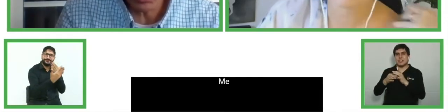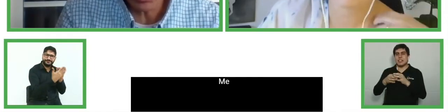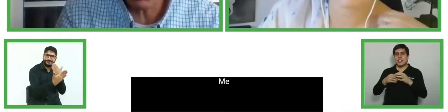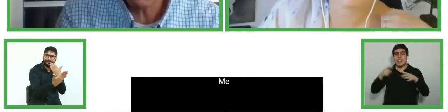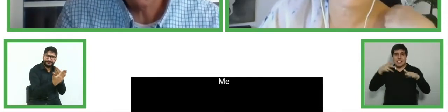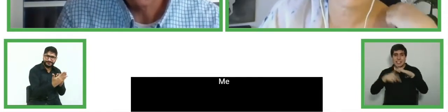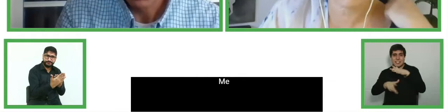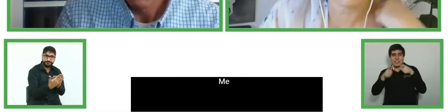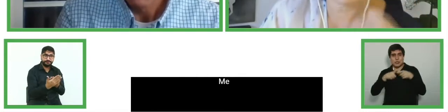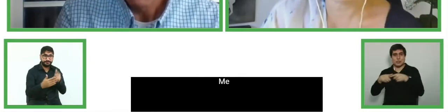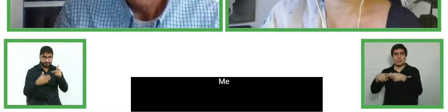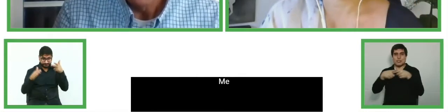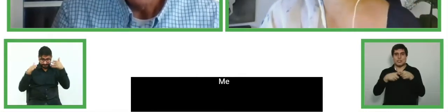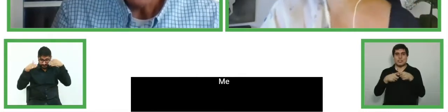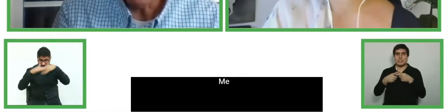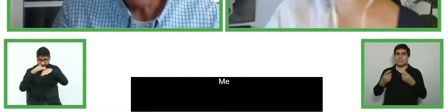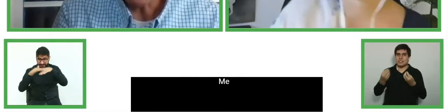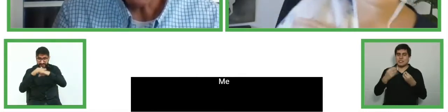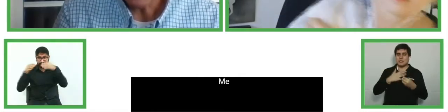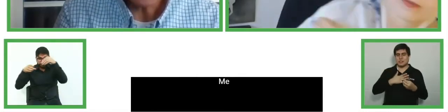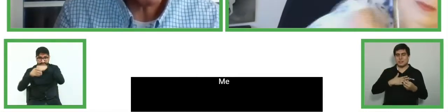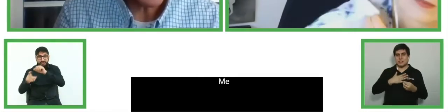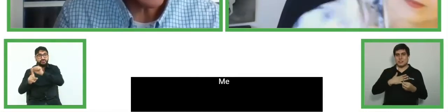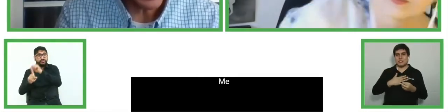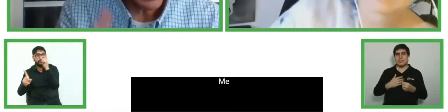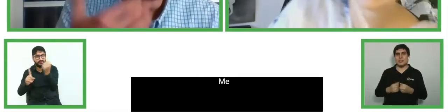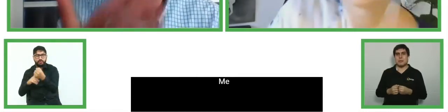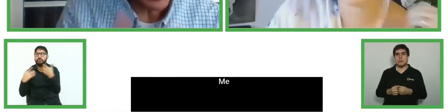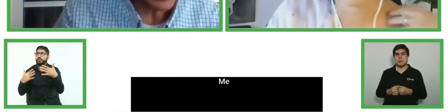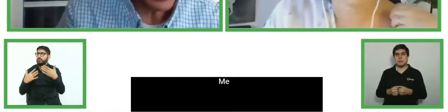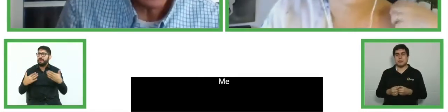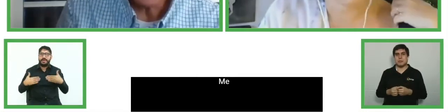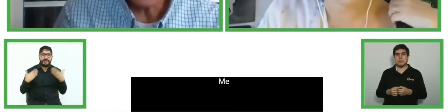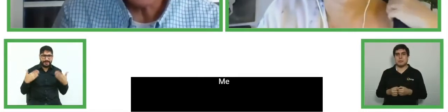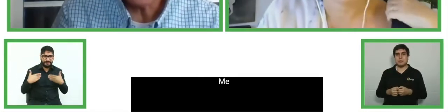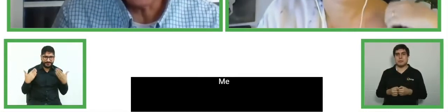por supuesto. Y bueno, pues vamos a pasar